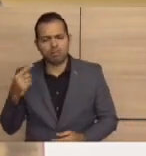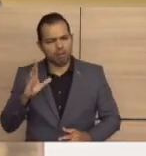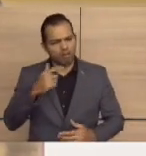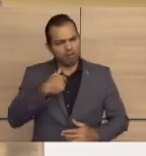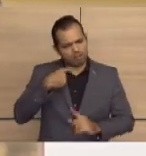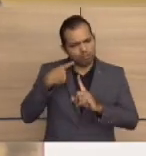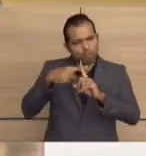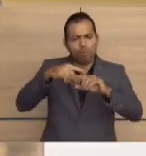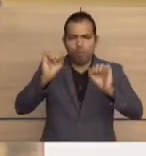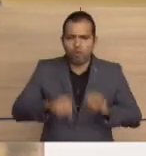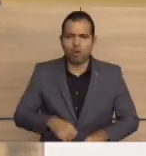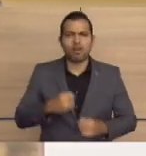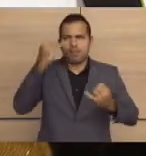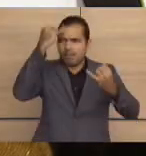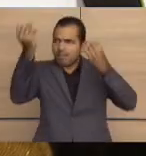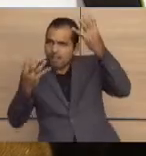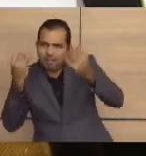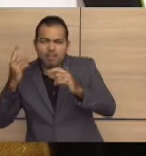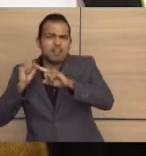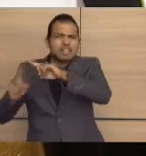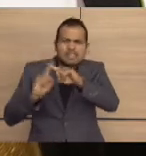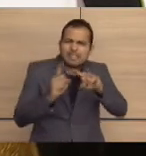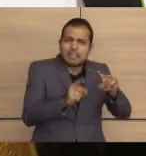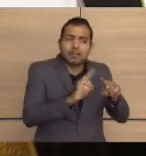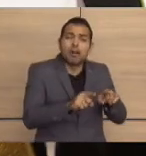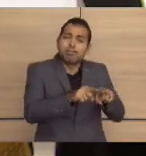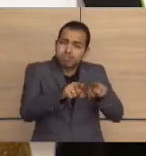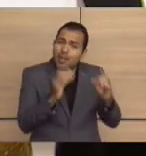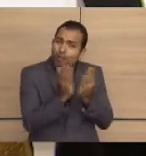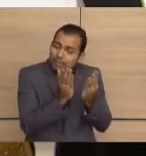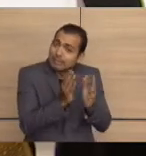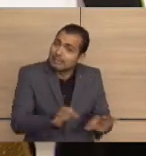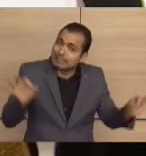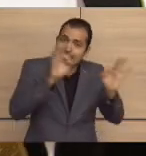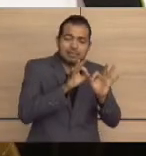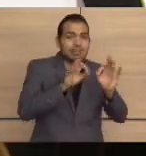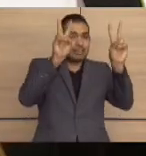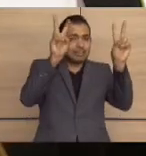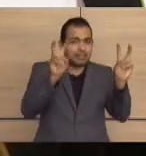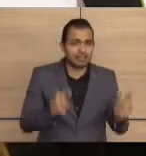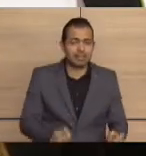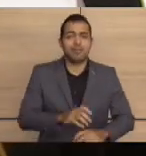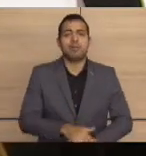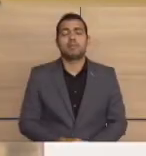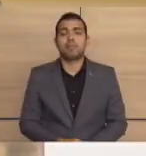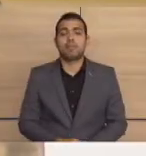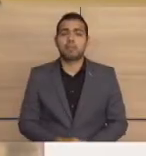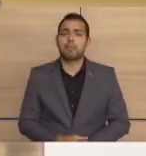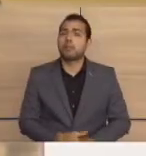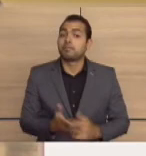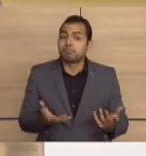están haciendo muchos temas novedosos, algo que se llama gamificación para que más